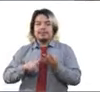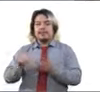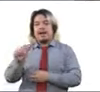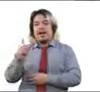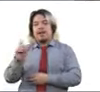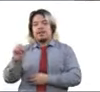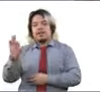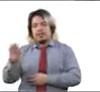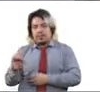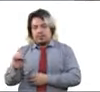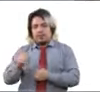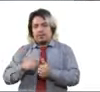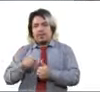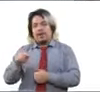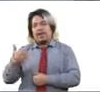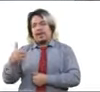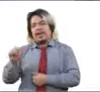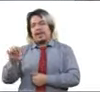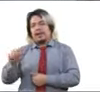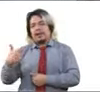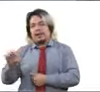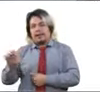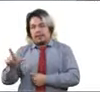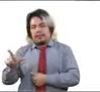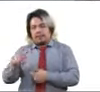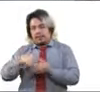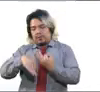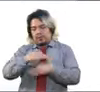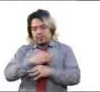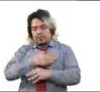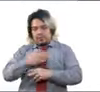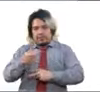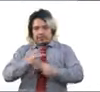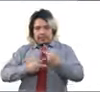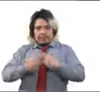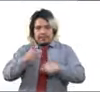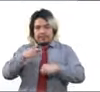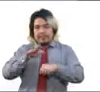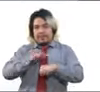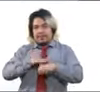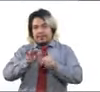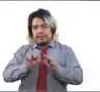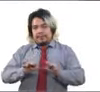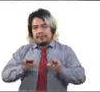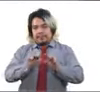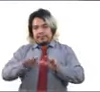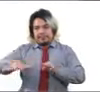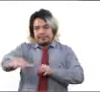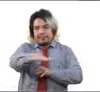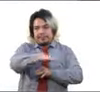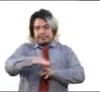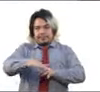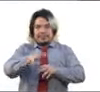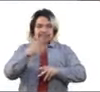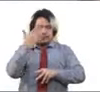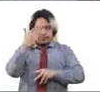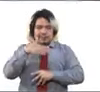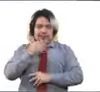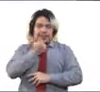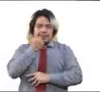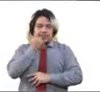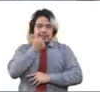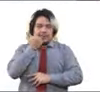doctor Hegel Cortés, pues muy bienvenidas todas y todos, y sobre todo nuestra comunidad académica y nuestra comunidad